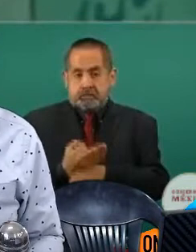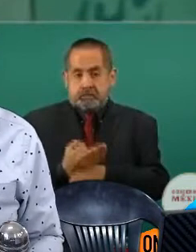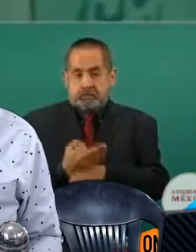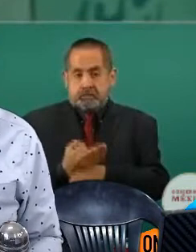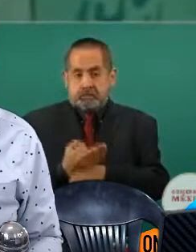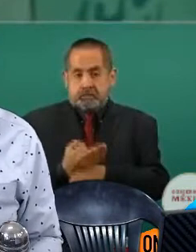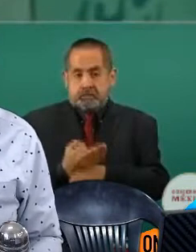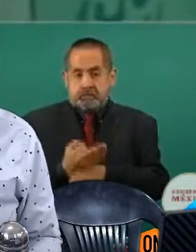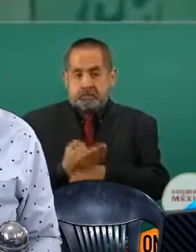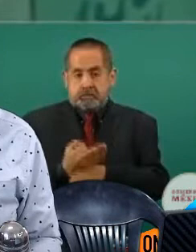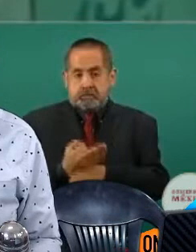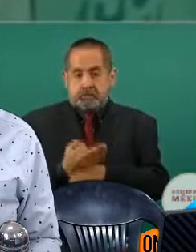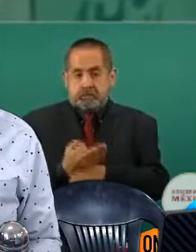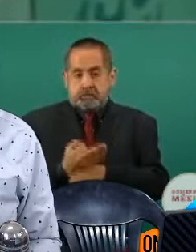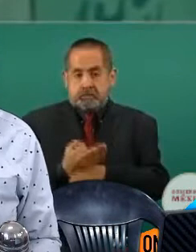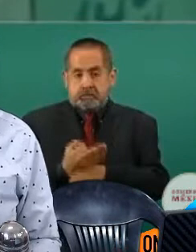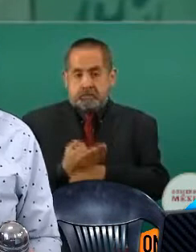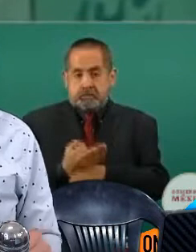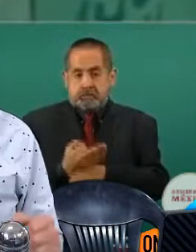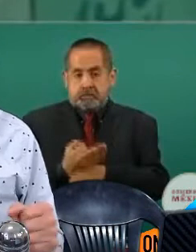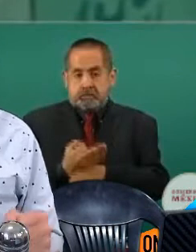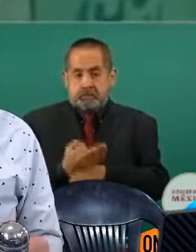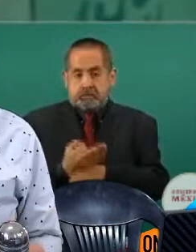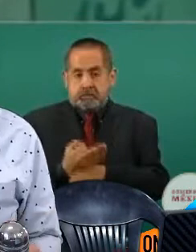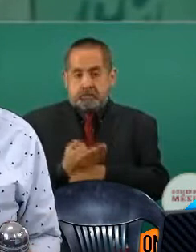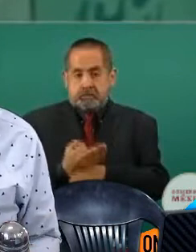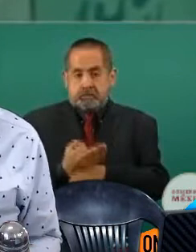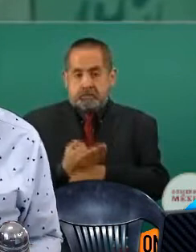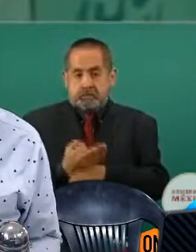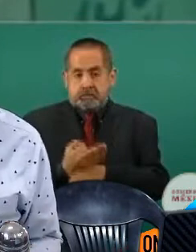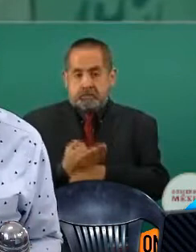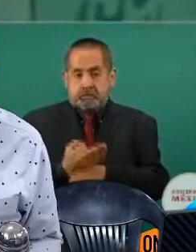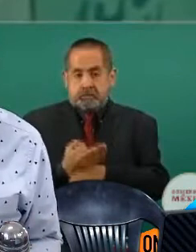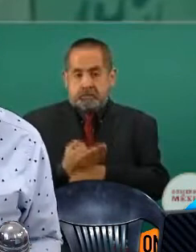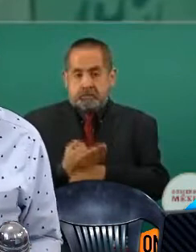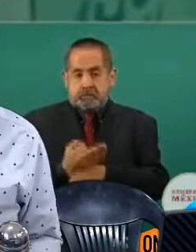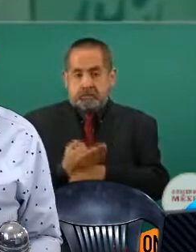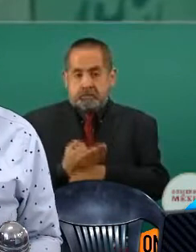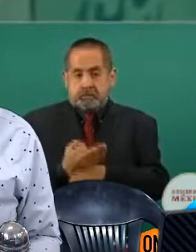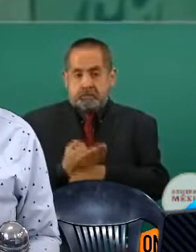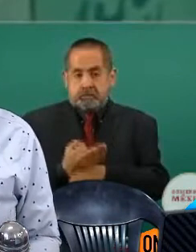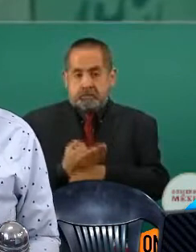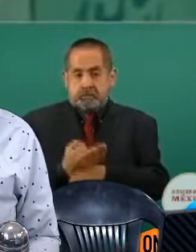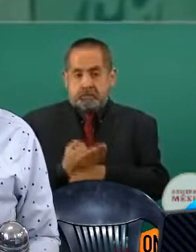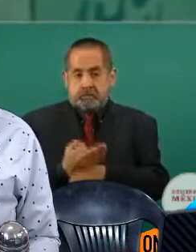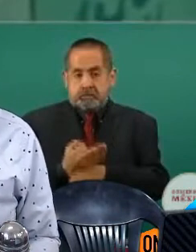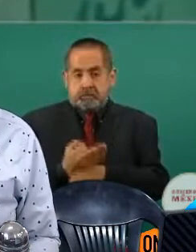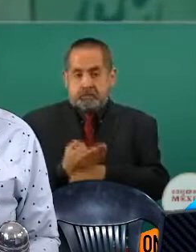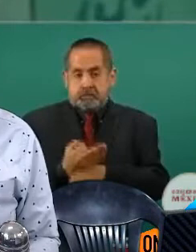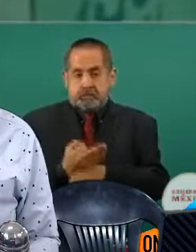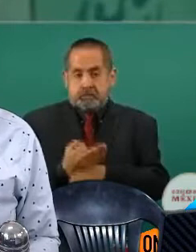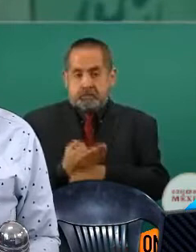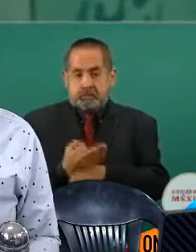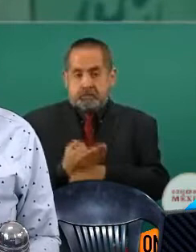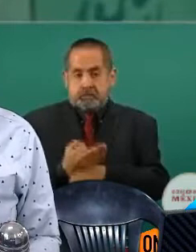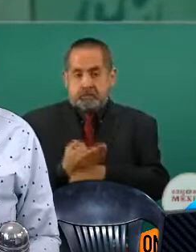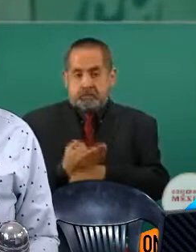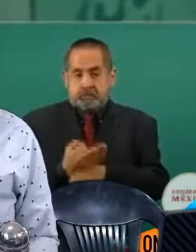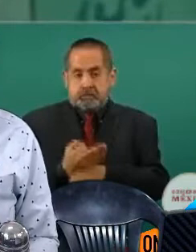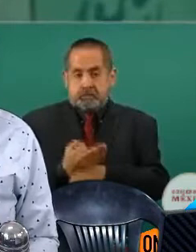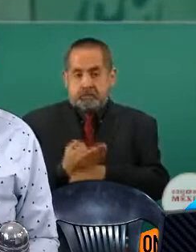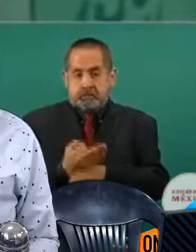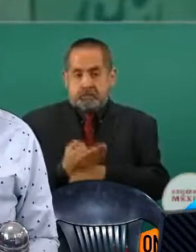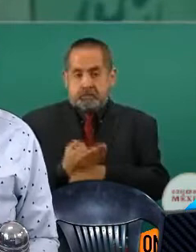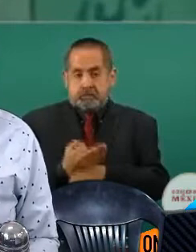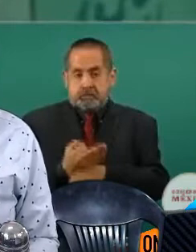el día de mañana. Yo espero, contando también con la participación de Carlos Federico, y